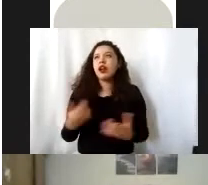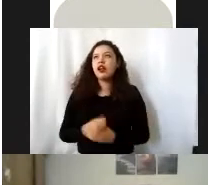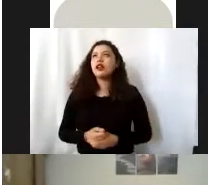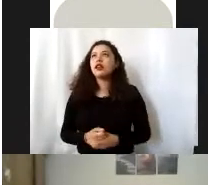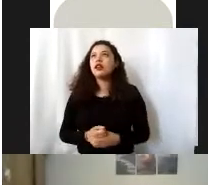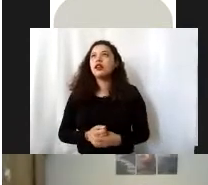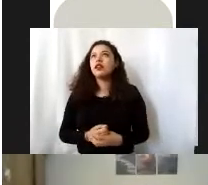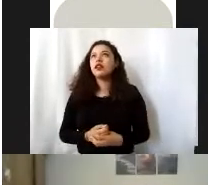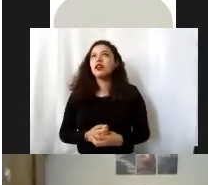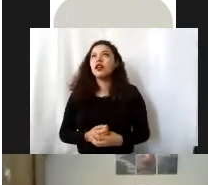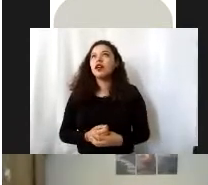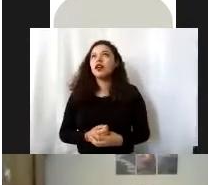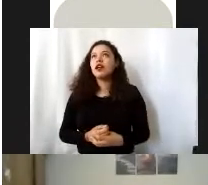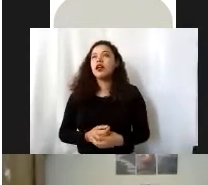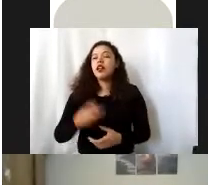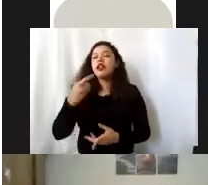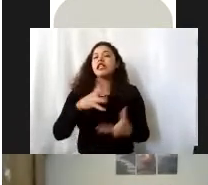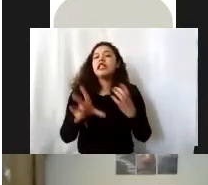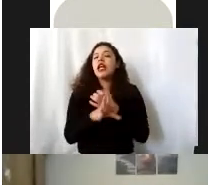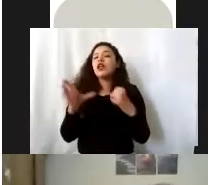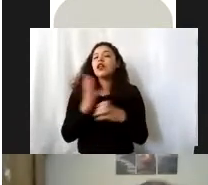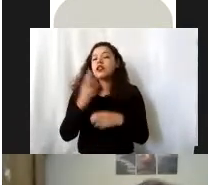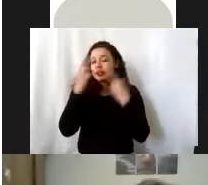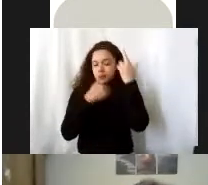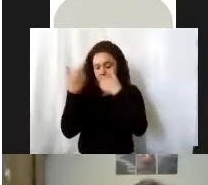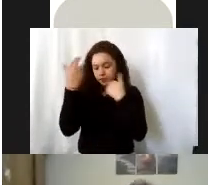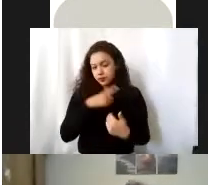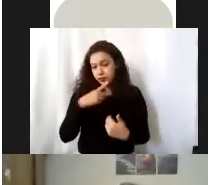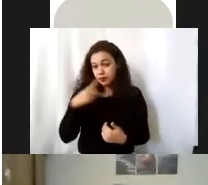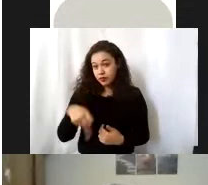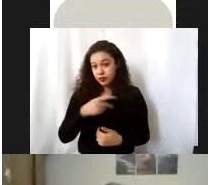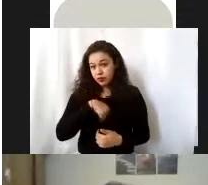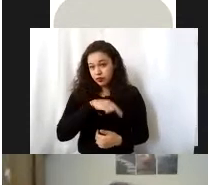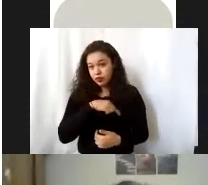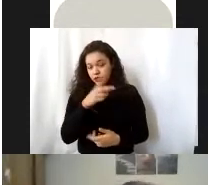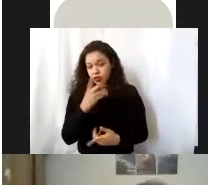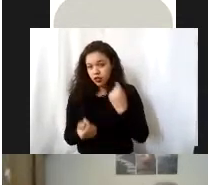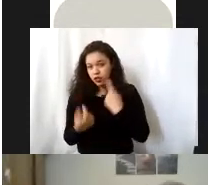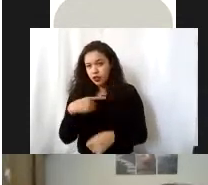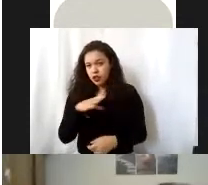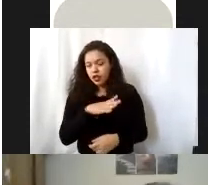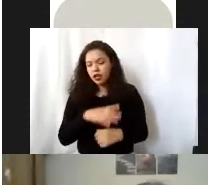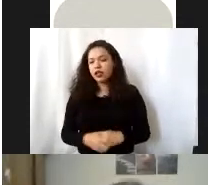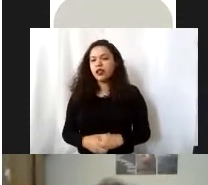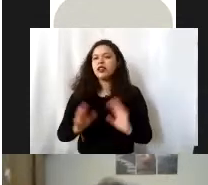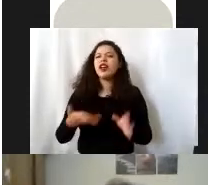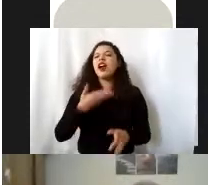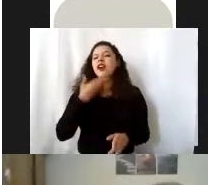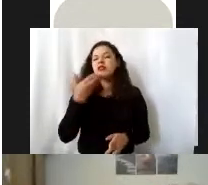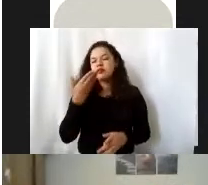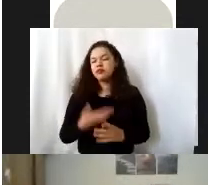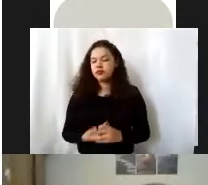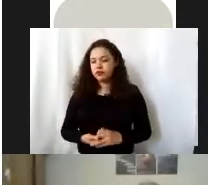Todas esas variables las tenemos que tomar en cuenta. Sin embargo, decíamos, hay algunas que son comunes. Y entre